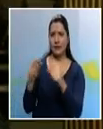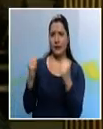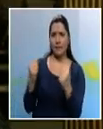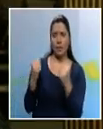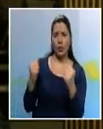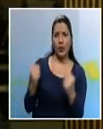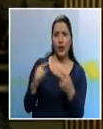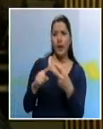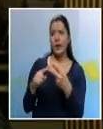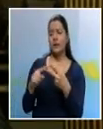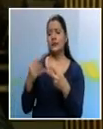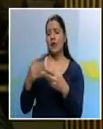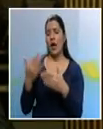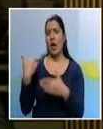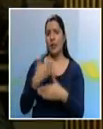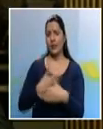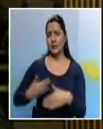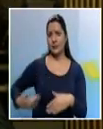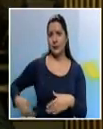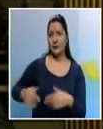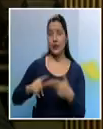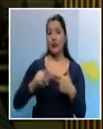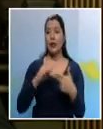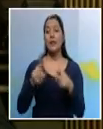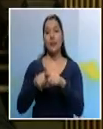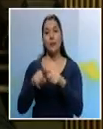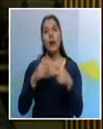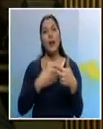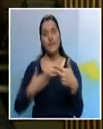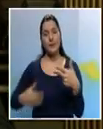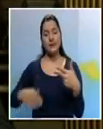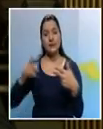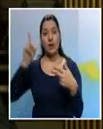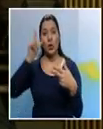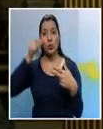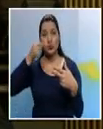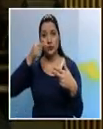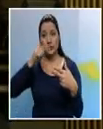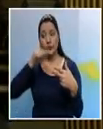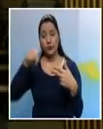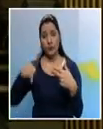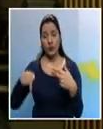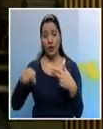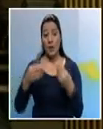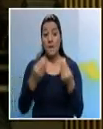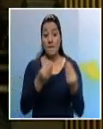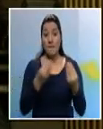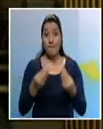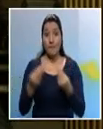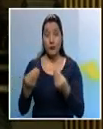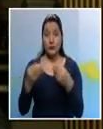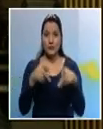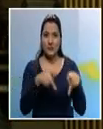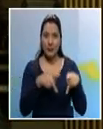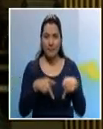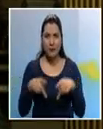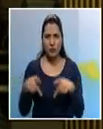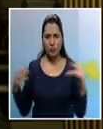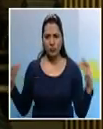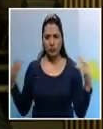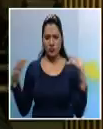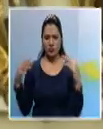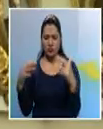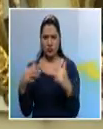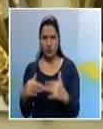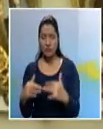también los expresidentes de la República y el propio presidente Luis Guillermo Solís, mucha gente de pueblo estuvo en este funeral